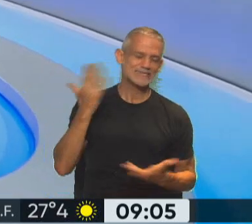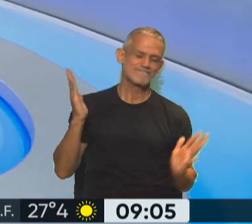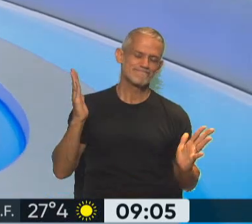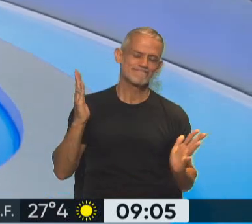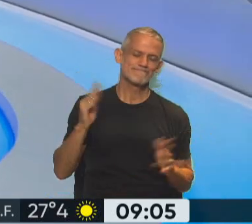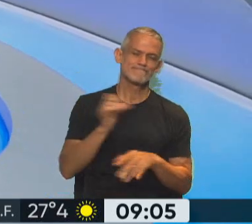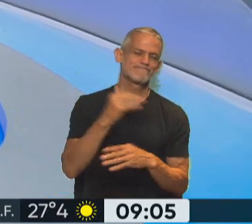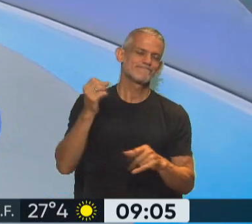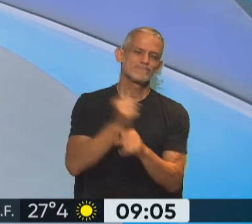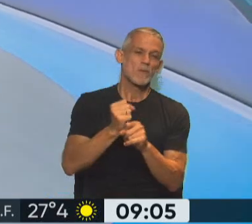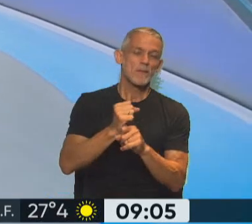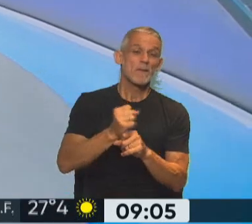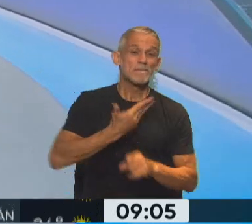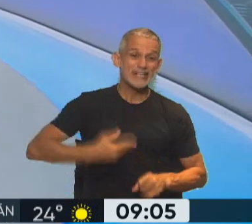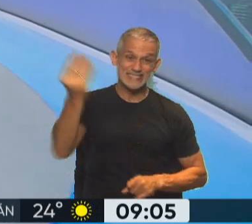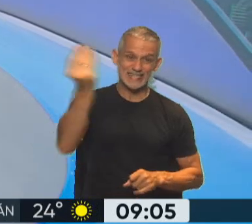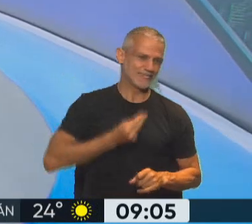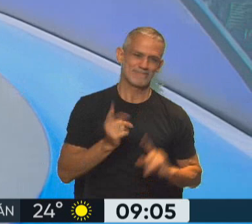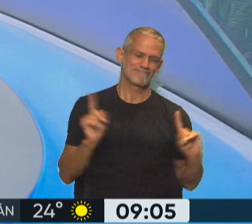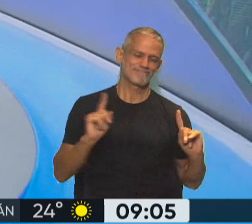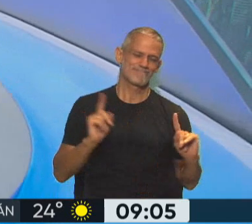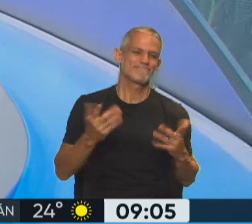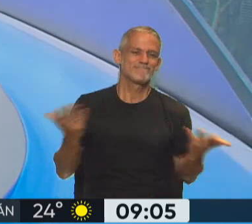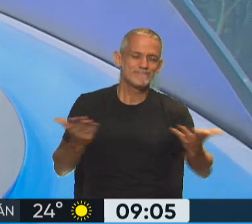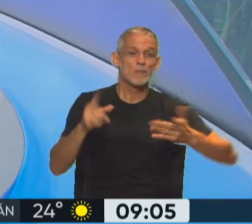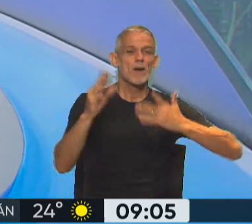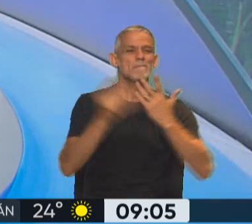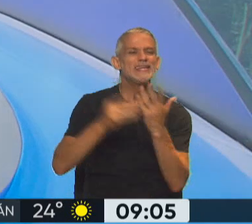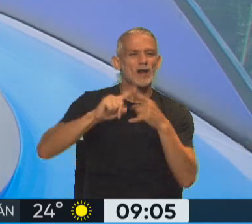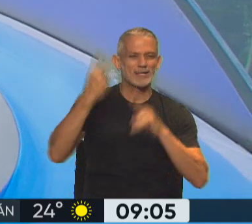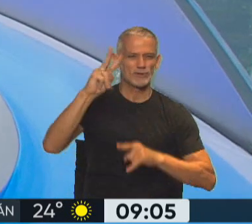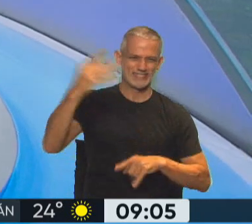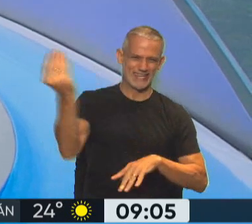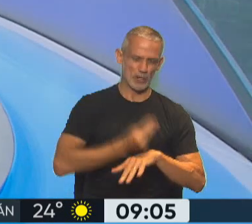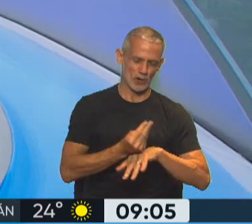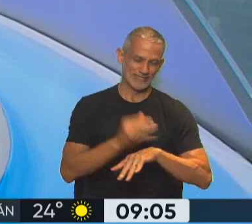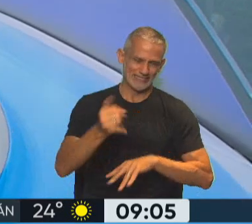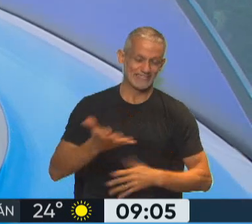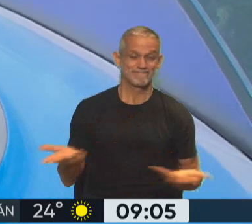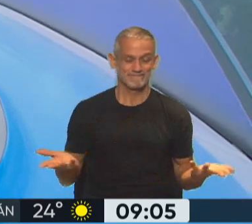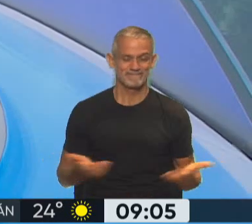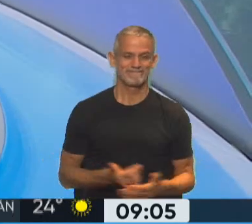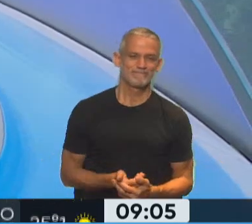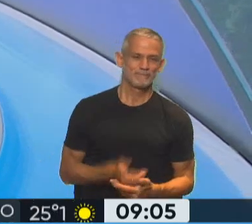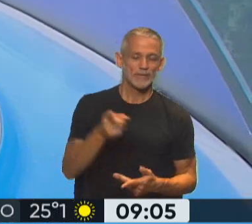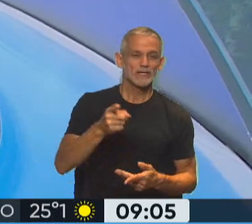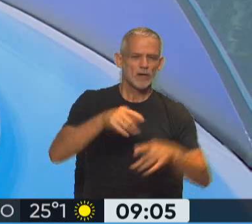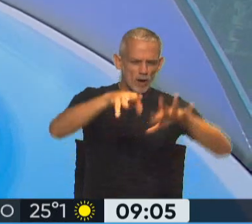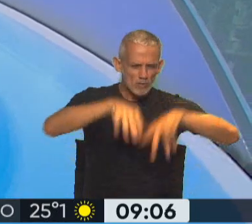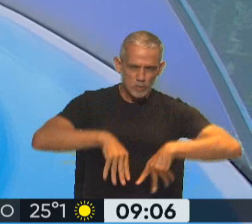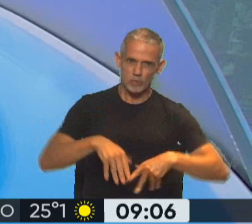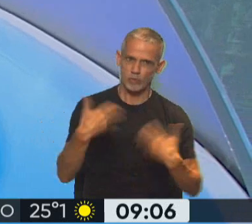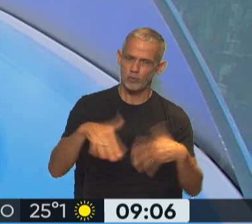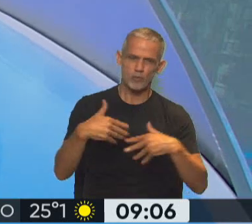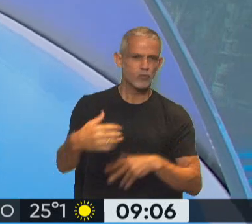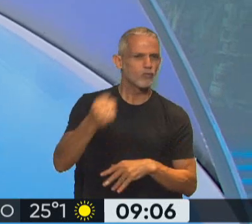Se confirmó que no es el presidente venezolano el que participa de la Cumbre sino su canciller Así es Y en función de esto un documento muy pero